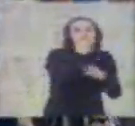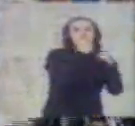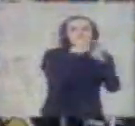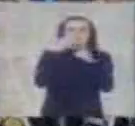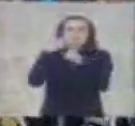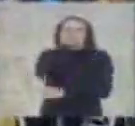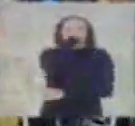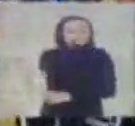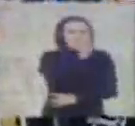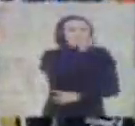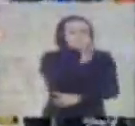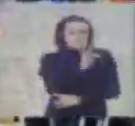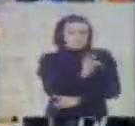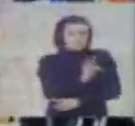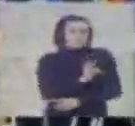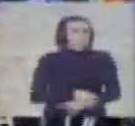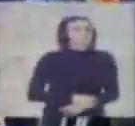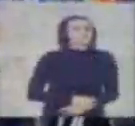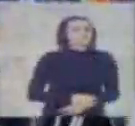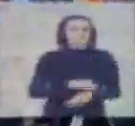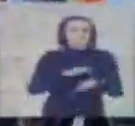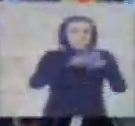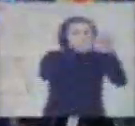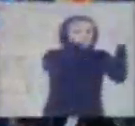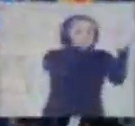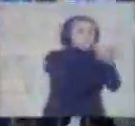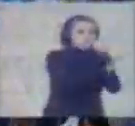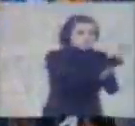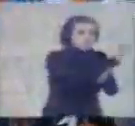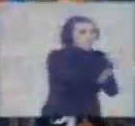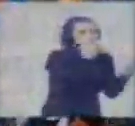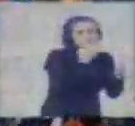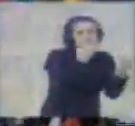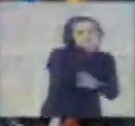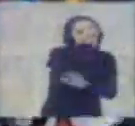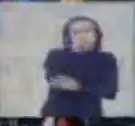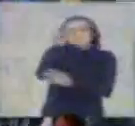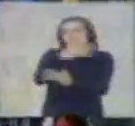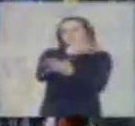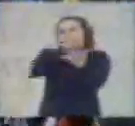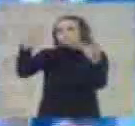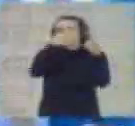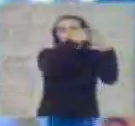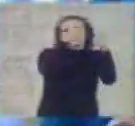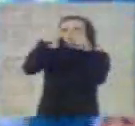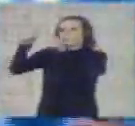positivo, para que haya mundo tiene que haber de todo. El viejo